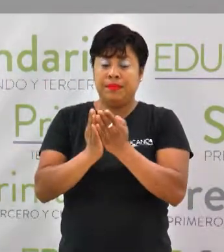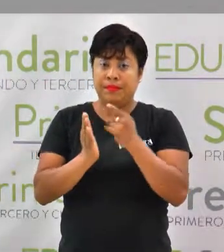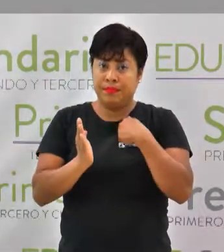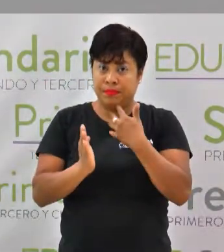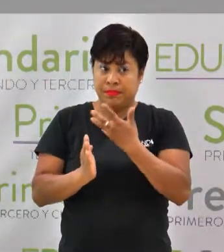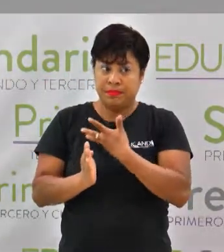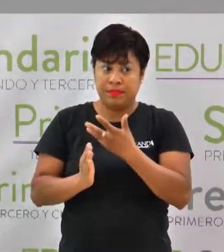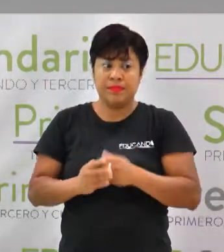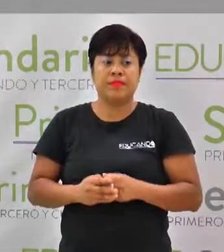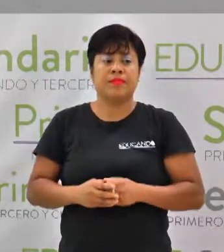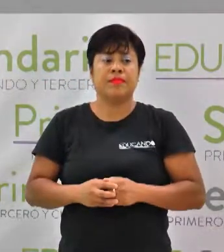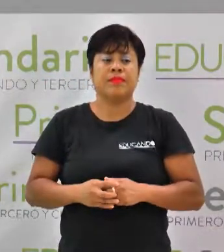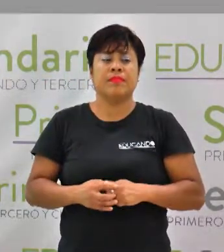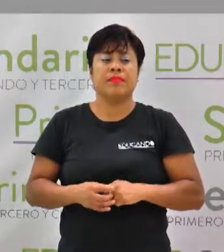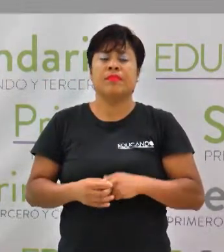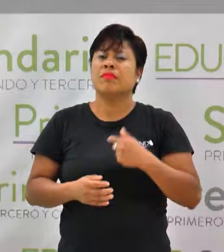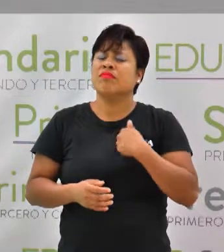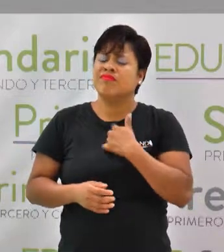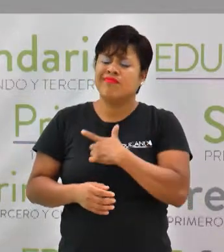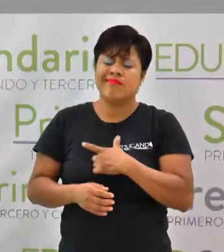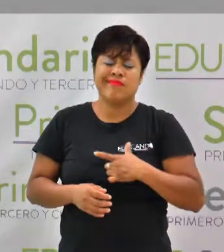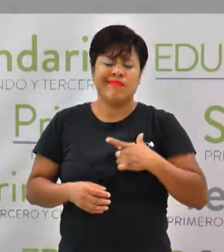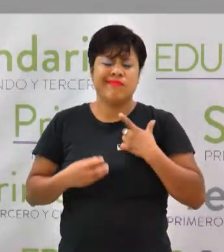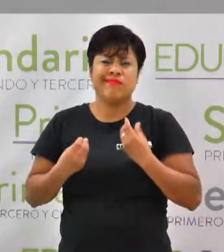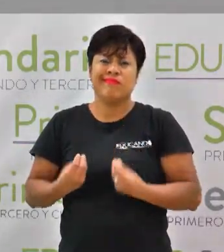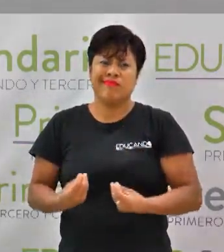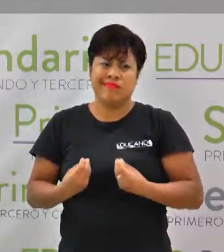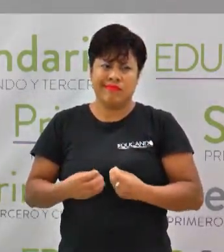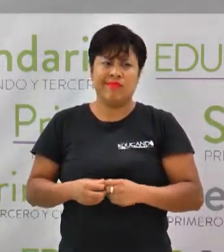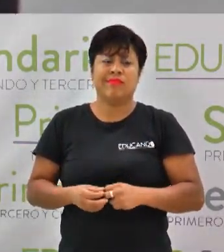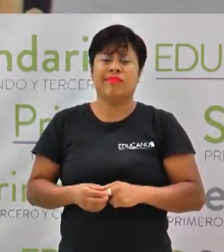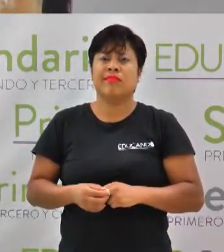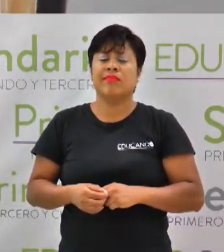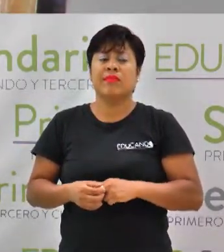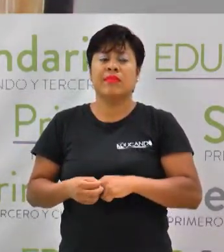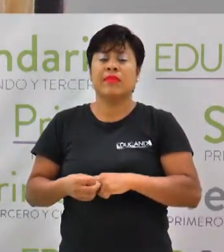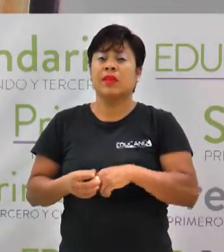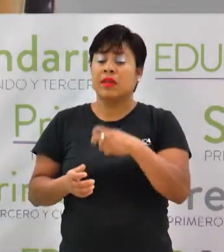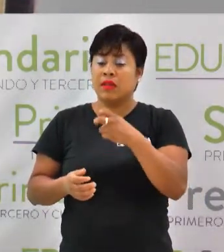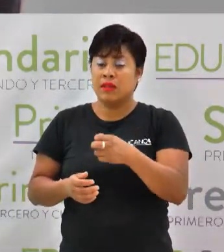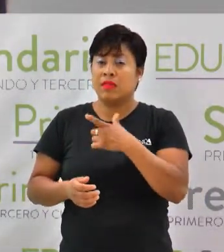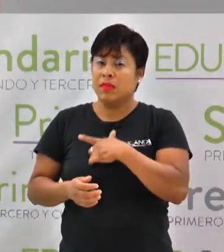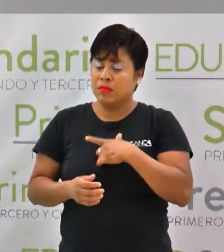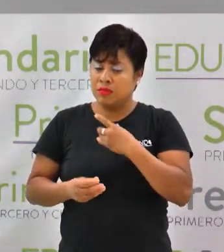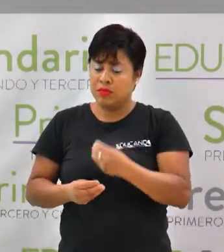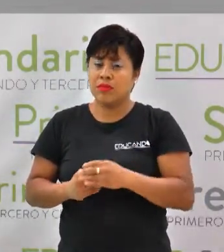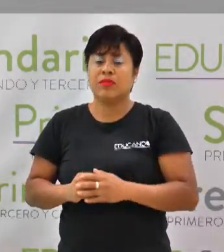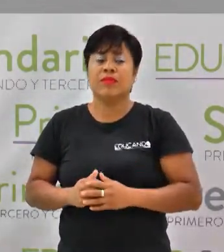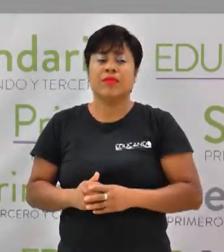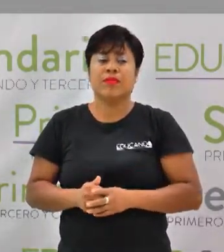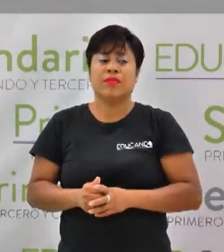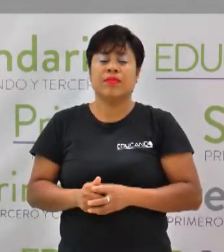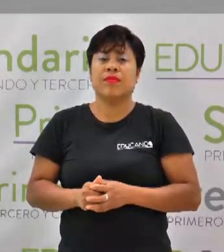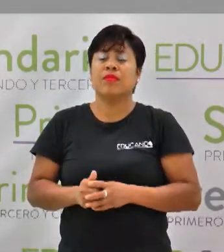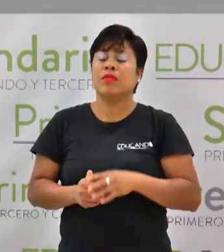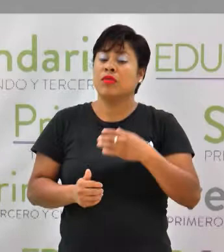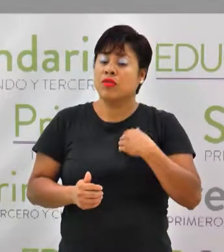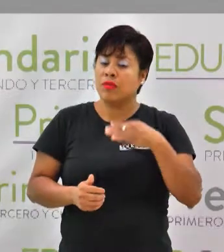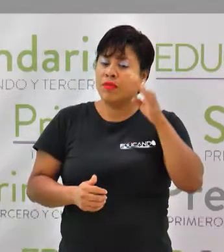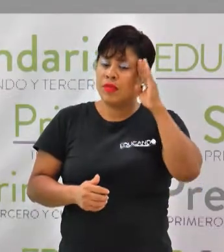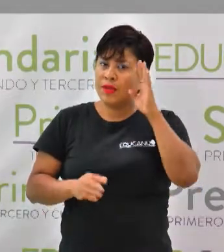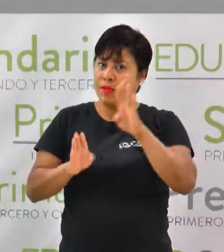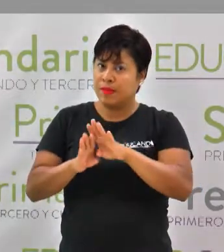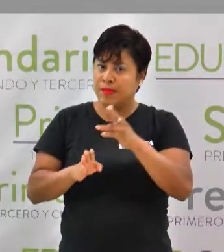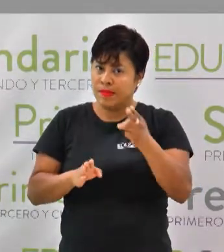que tengo aquí me gustó mucho. Bueno, y a mis niños y niñas de la primaria también les fascinó.